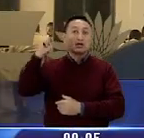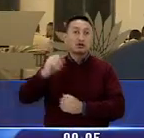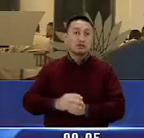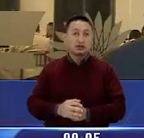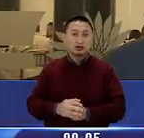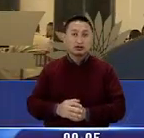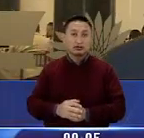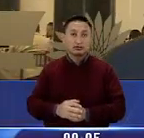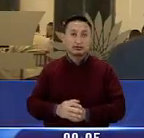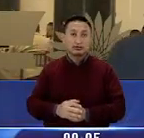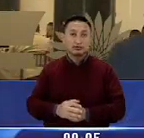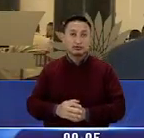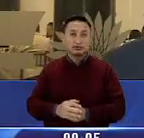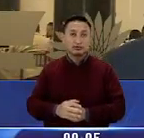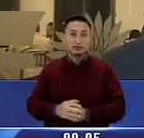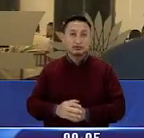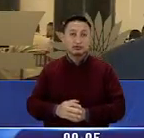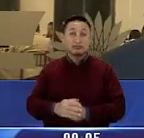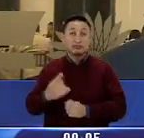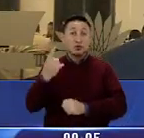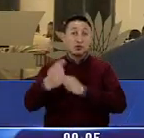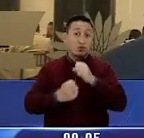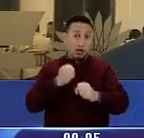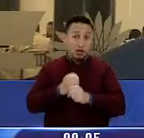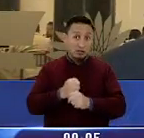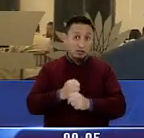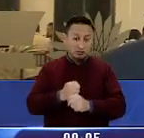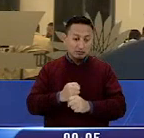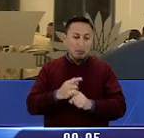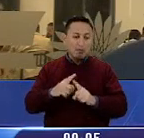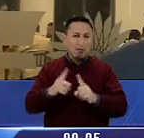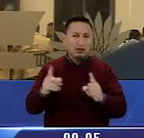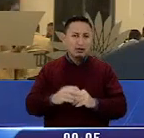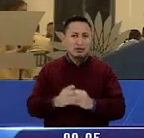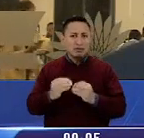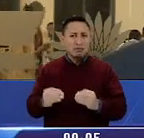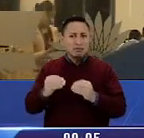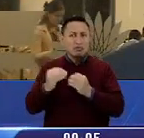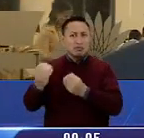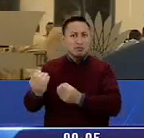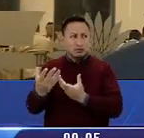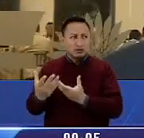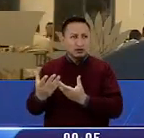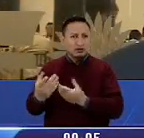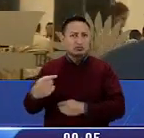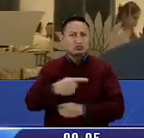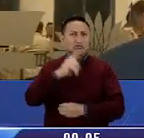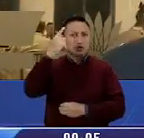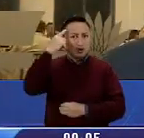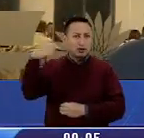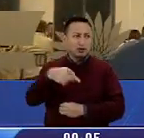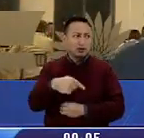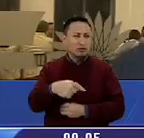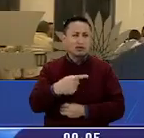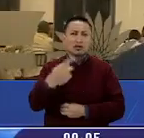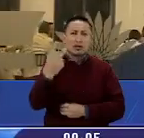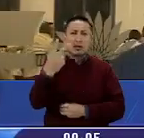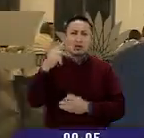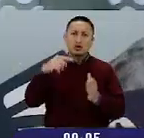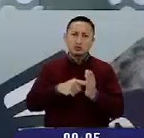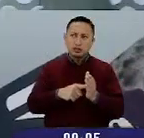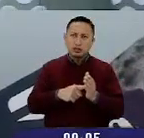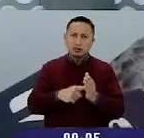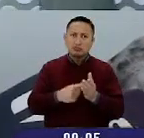nivel en todo el año, pero no nos da información correspondiente del gobierno nacional cuál va a ser la inversión de